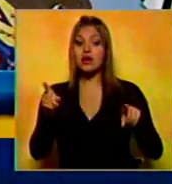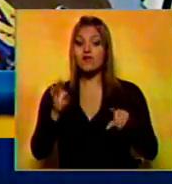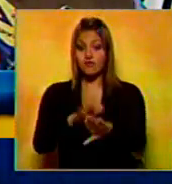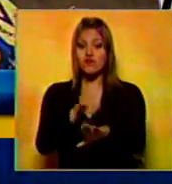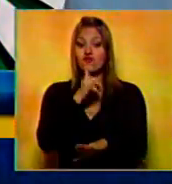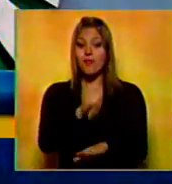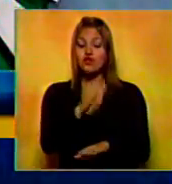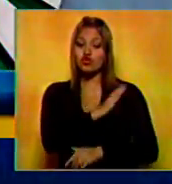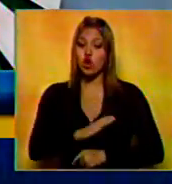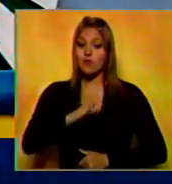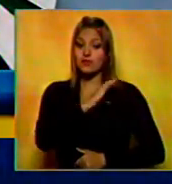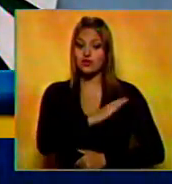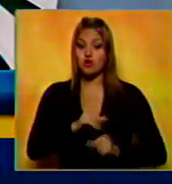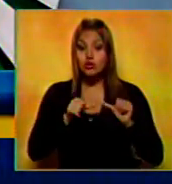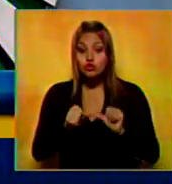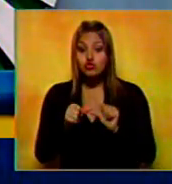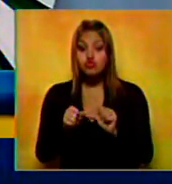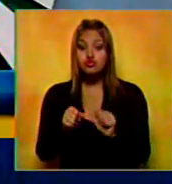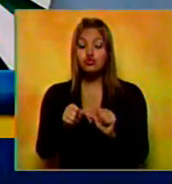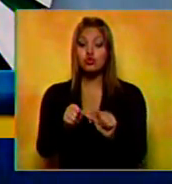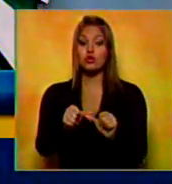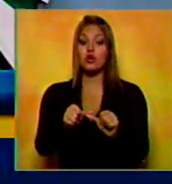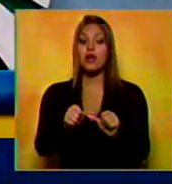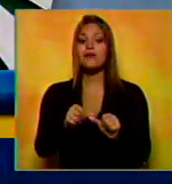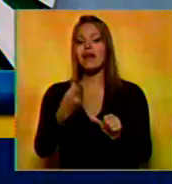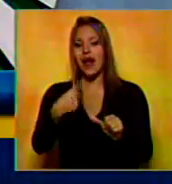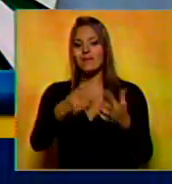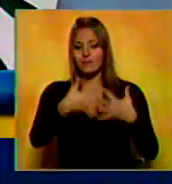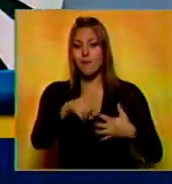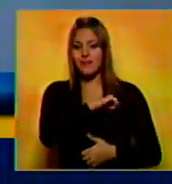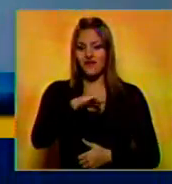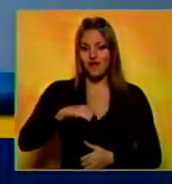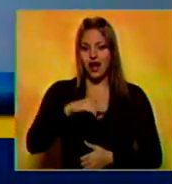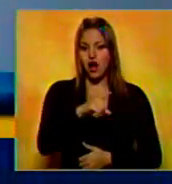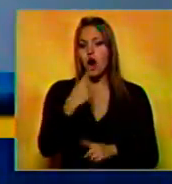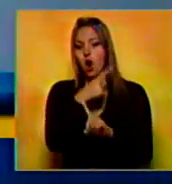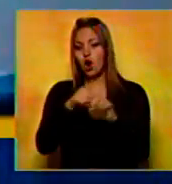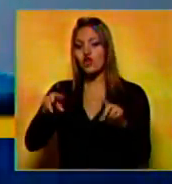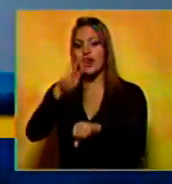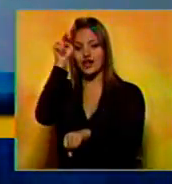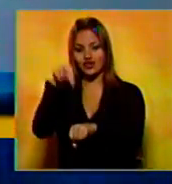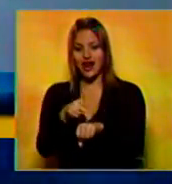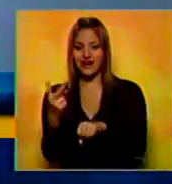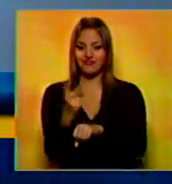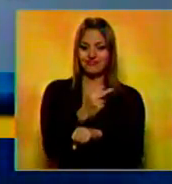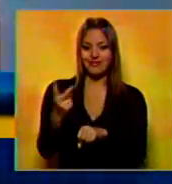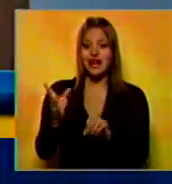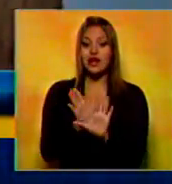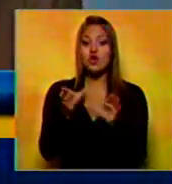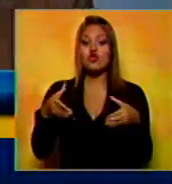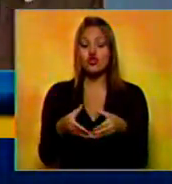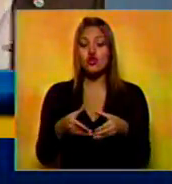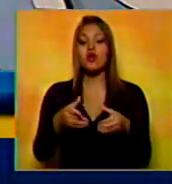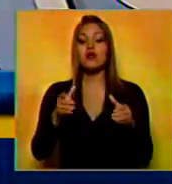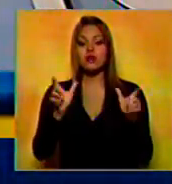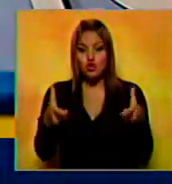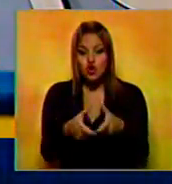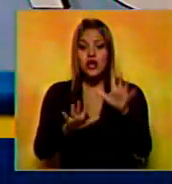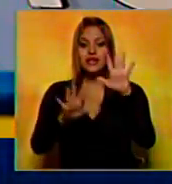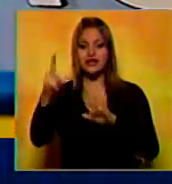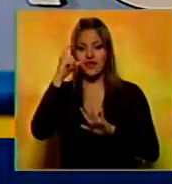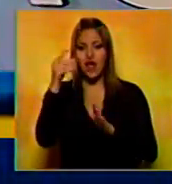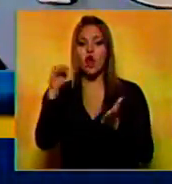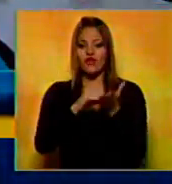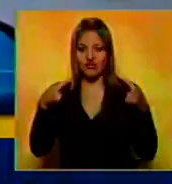creó una comisión de seguimiento de alto nivel entre los productores privados y el Ejecutivo Nacional, que se reunirá cada 15 días para evaluar